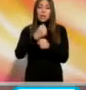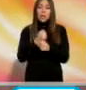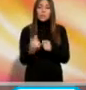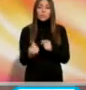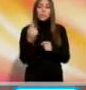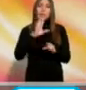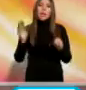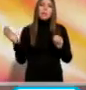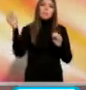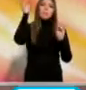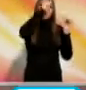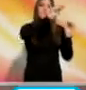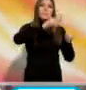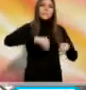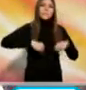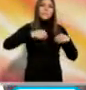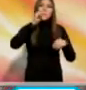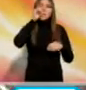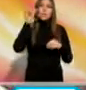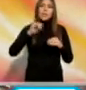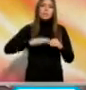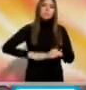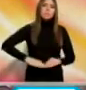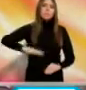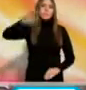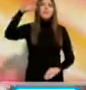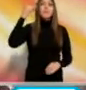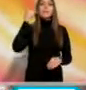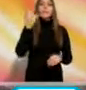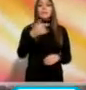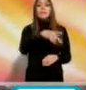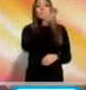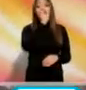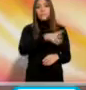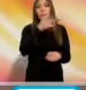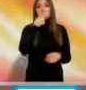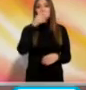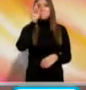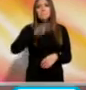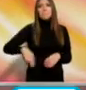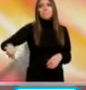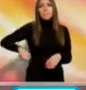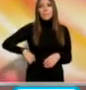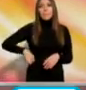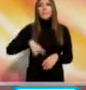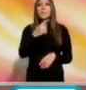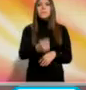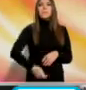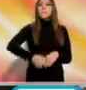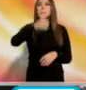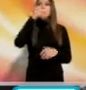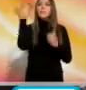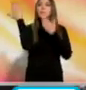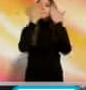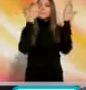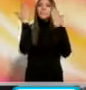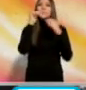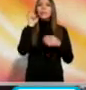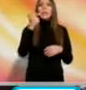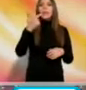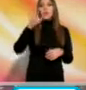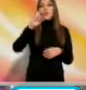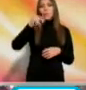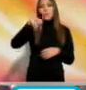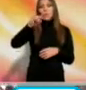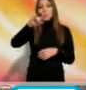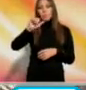en Italia. Ya. Es un tipo muy interesante. Fíjense que primero empezó a estudiar agronomía,